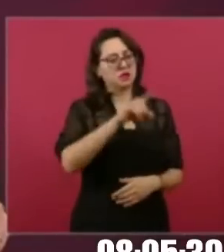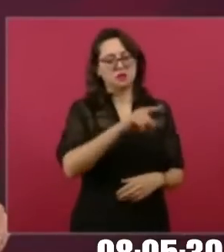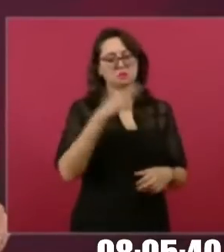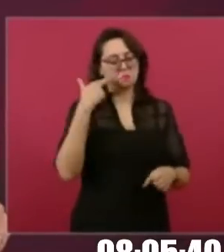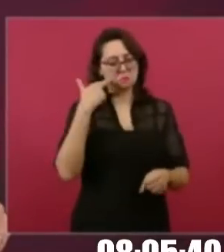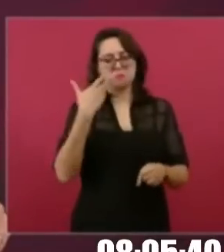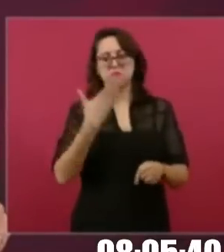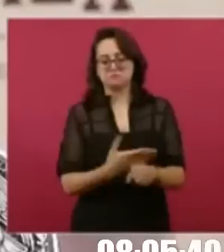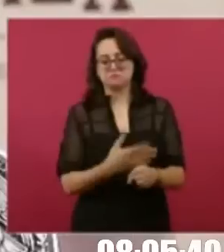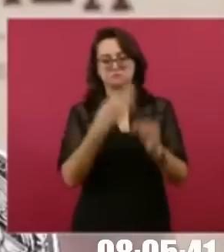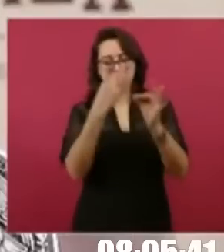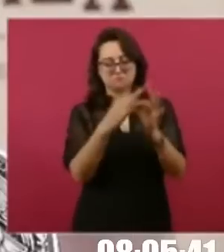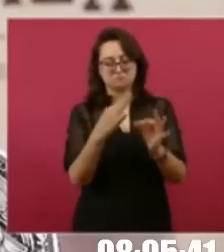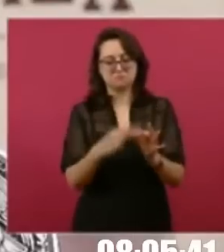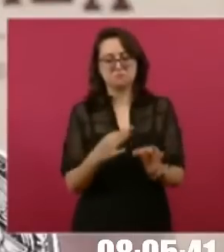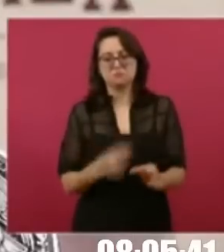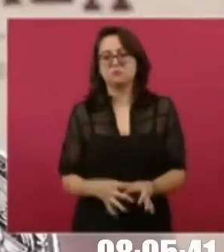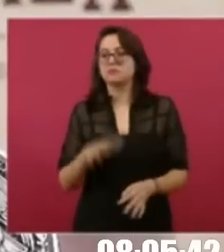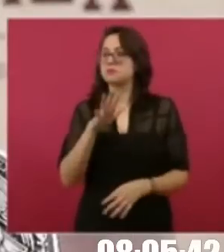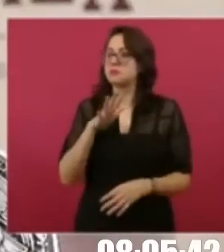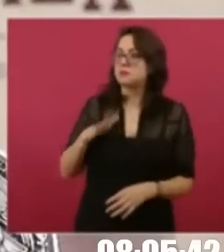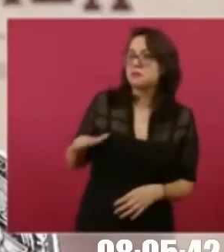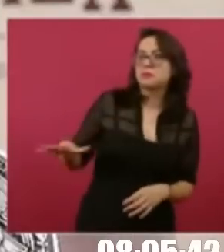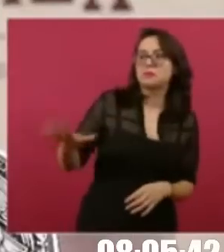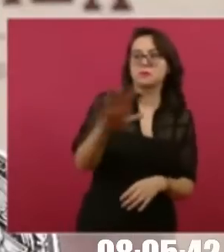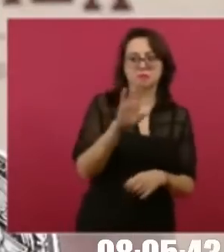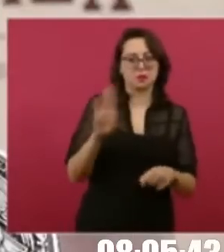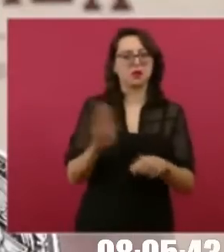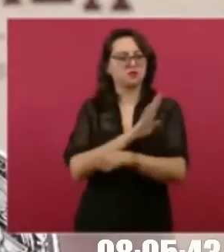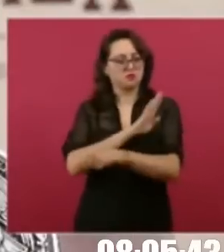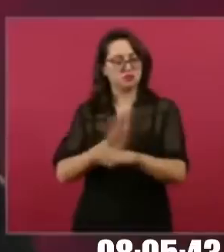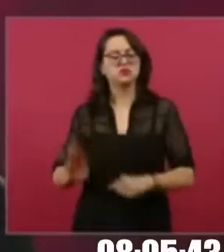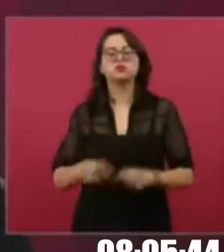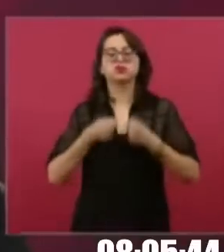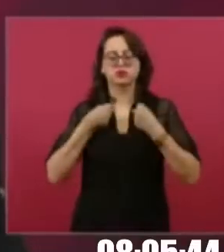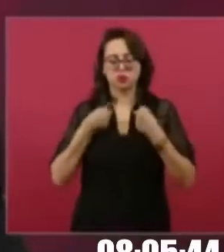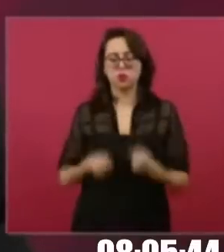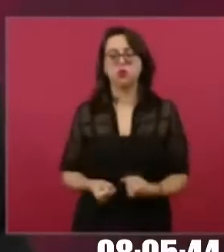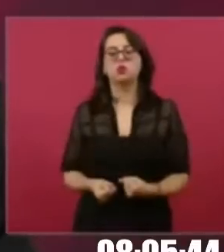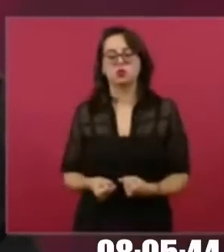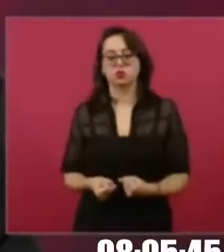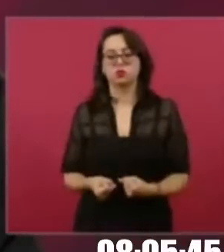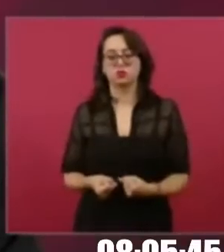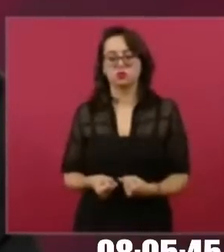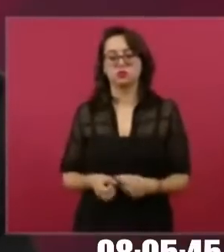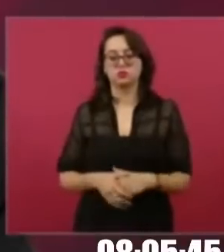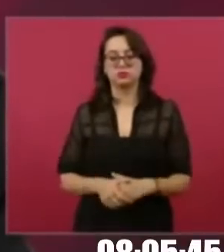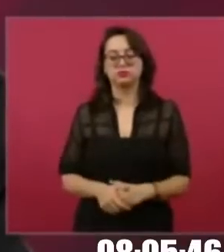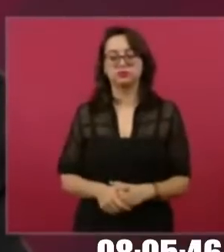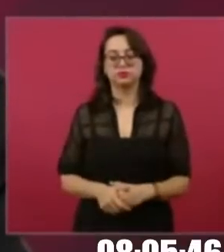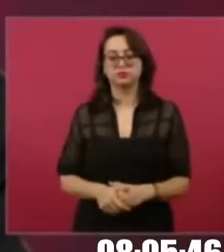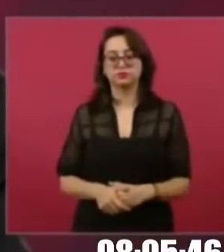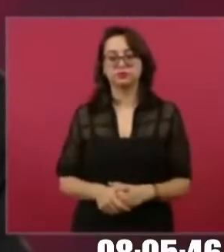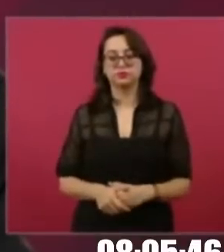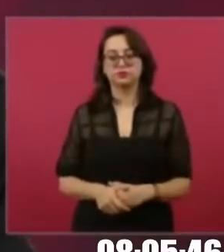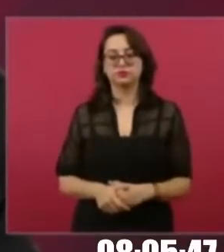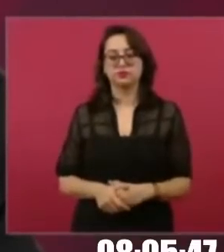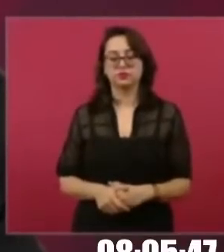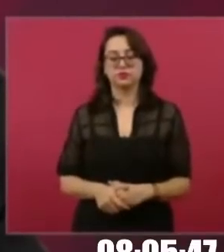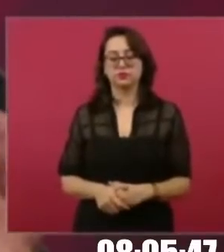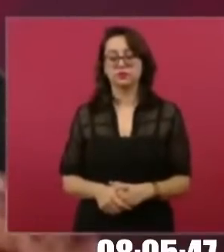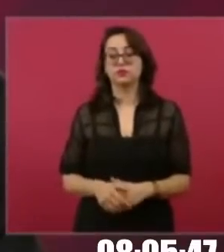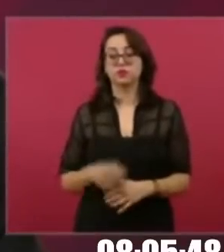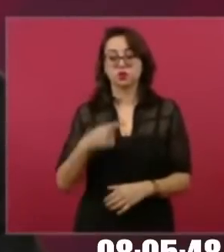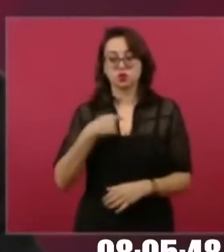beneficio de nuestra comunidad es a Nosotros sí nos dieron muy duros en Baja California sur y me voy a detener